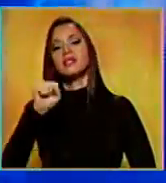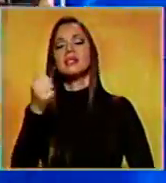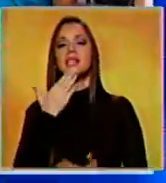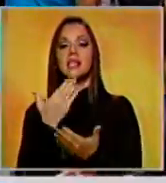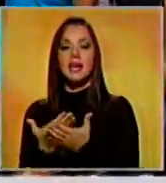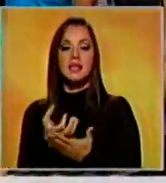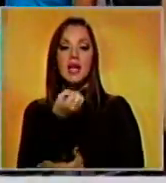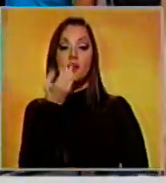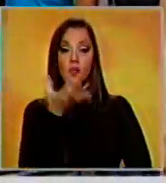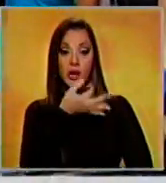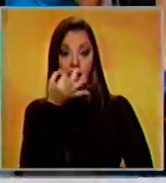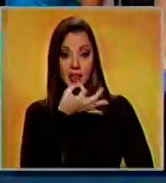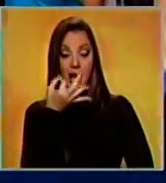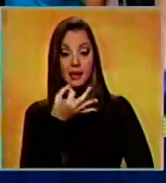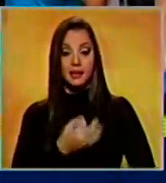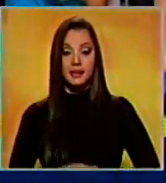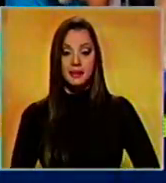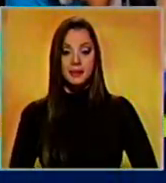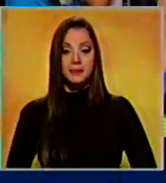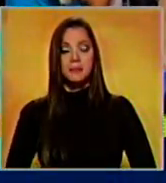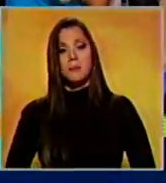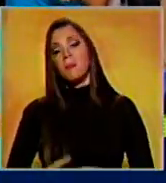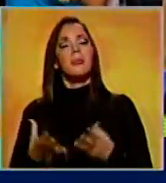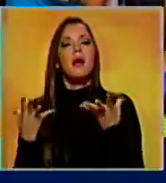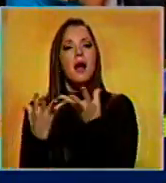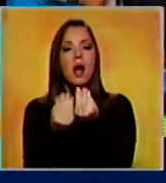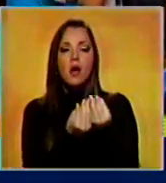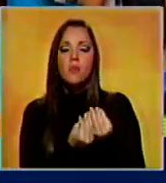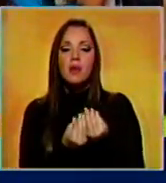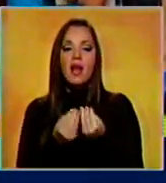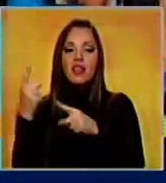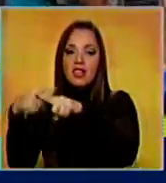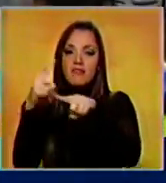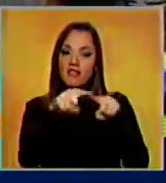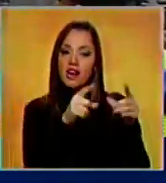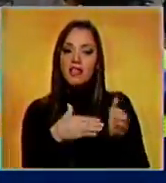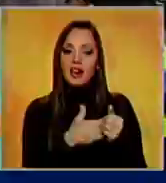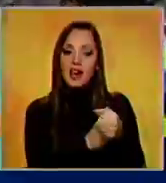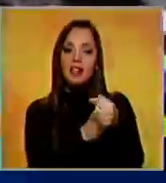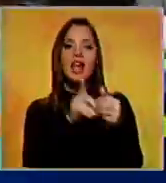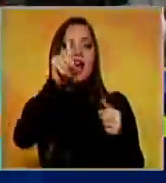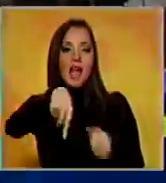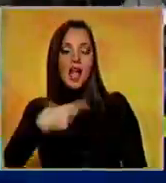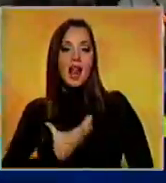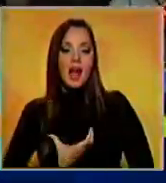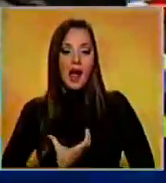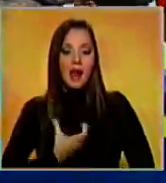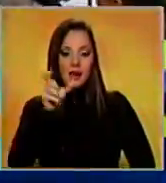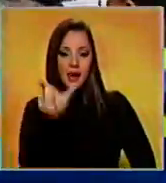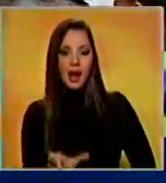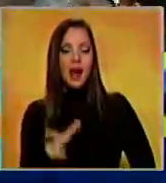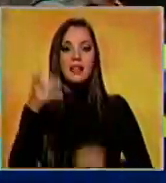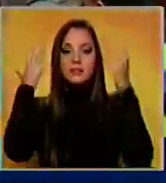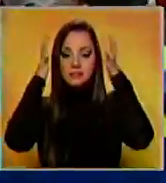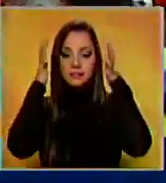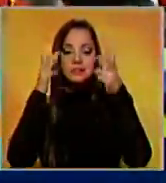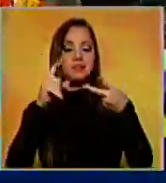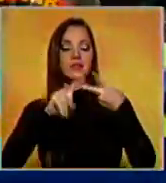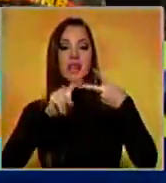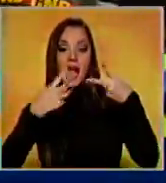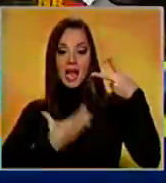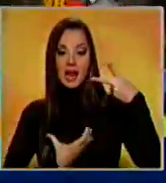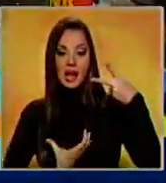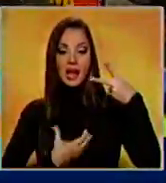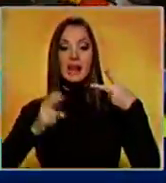gracias. Muy buenas tardes. Acompañada por diferentes dirigentes de la oposición, entre ellos el alcalde metropolitano Antonio Ledesma, el alcalde del